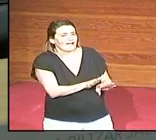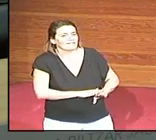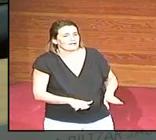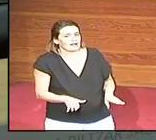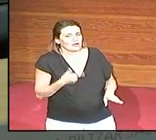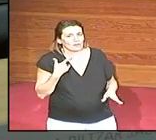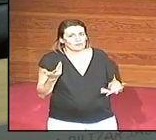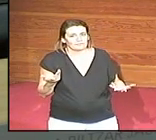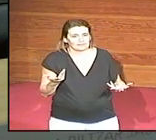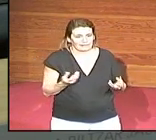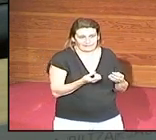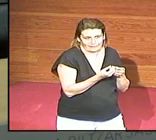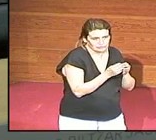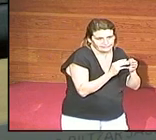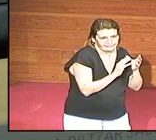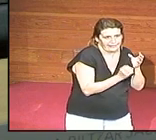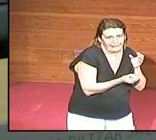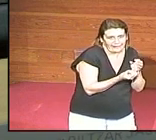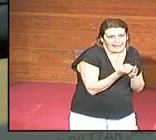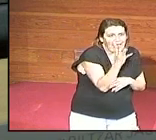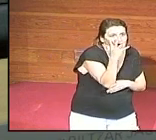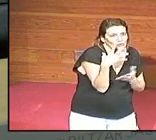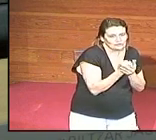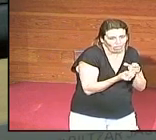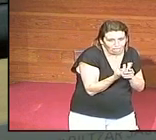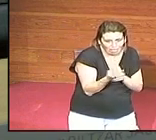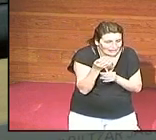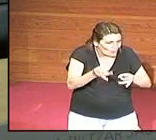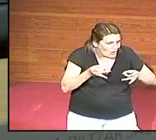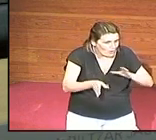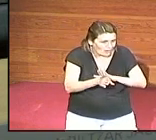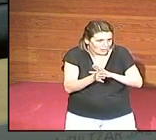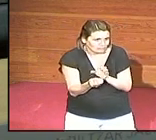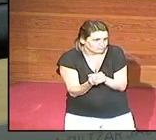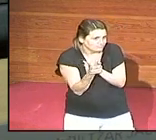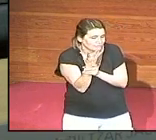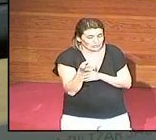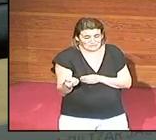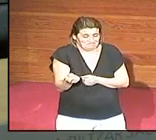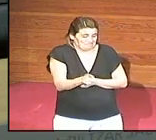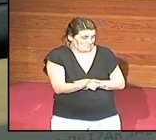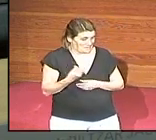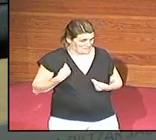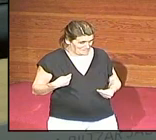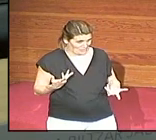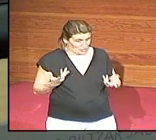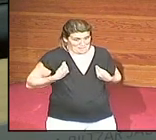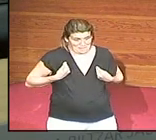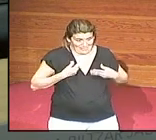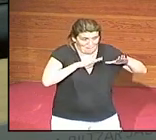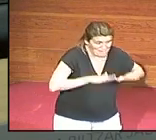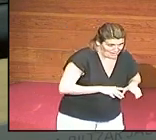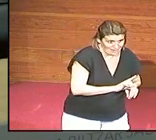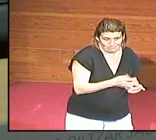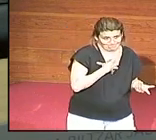la vegetación sale entre las casas y estas historias. Pues es un poco lo mismo, ¿no? La vida no